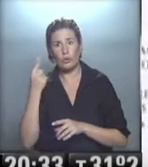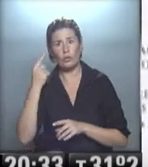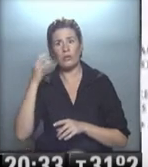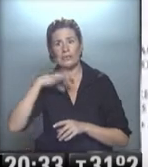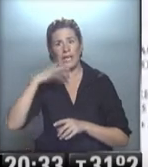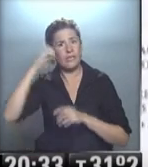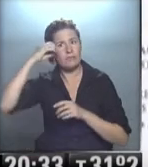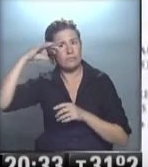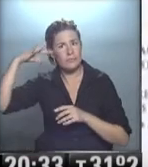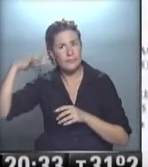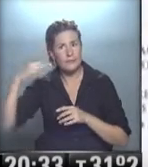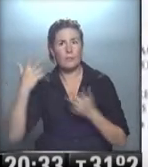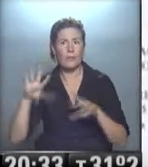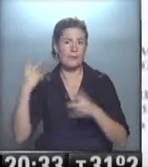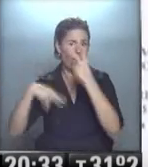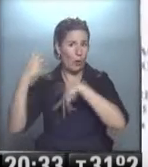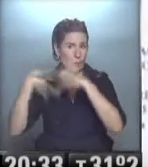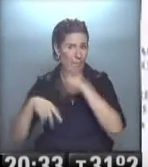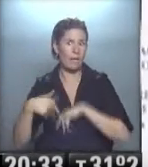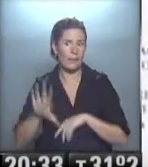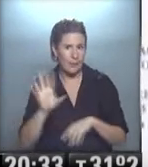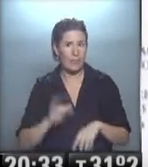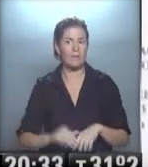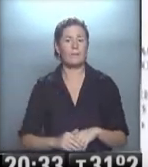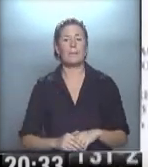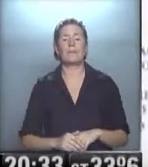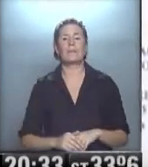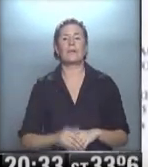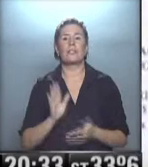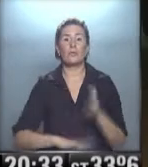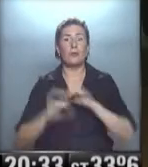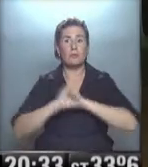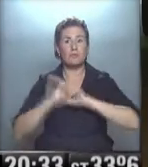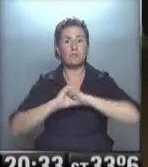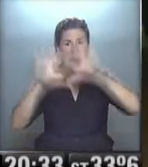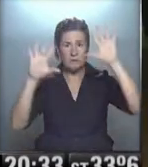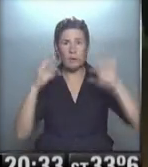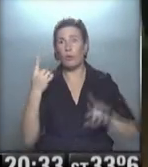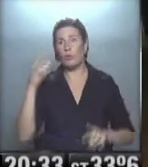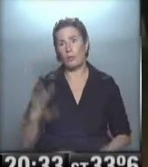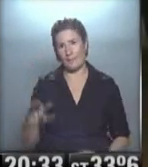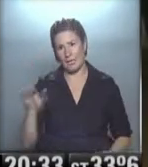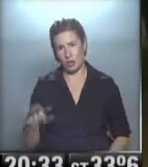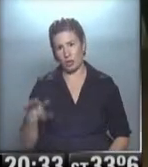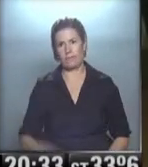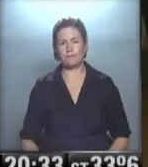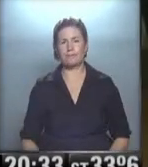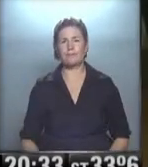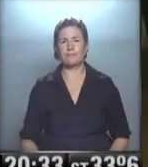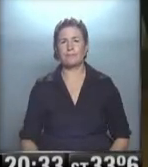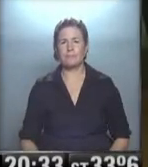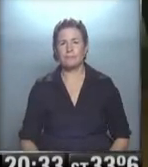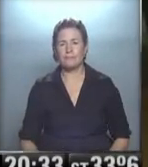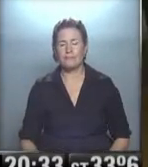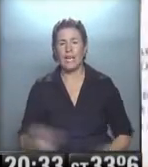quirúrgico, hay que estudiarlo. Y de los heridos de pirotecnia, uno es menor. La estadística es similar al